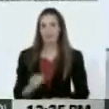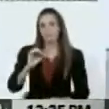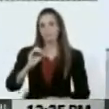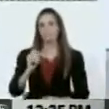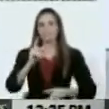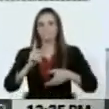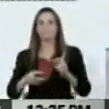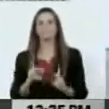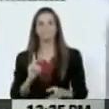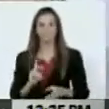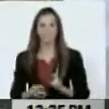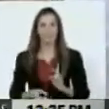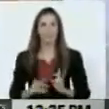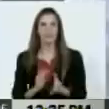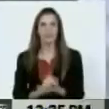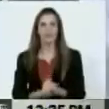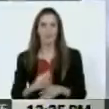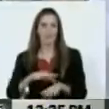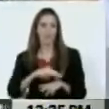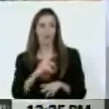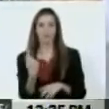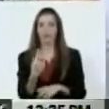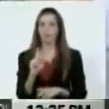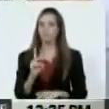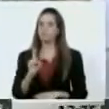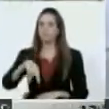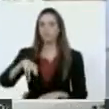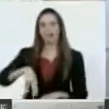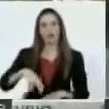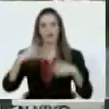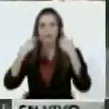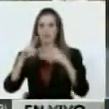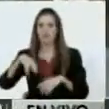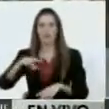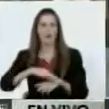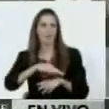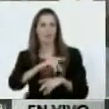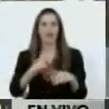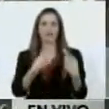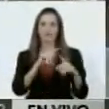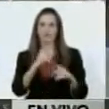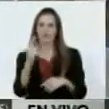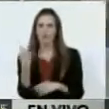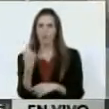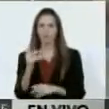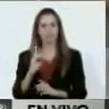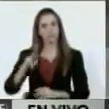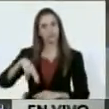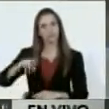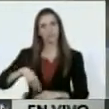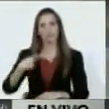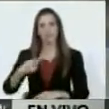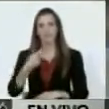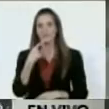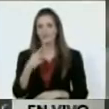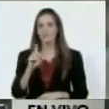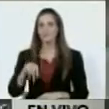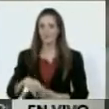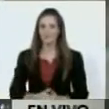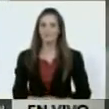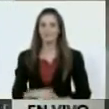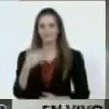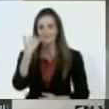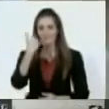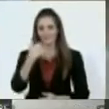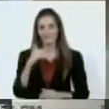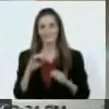bueno, a veces... No lo dejaba solo. No lo dejaba, dejaba solo a nadie. No lo dejaba solo. Después hablaremos de San Joaquín. Después hablamos de eso y otras cosas. El